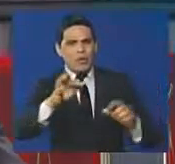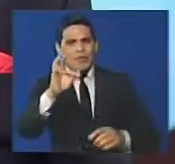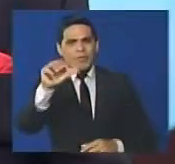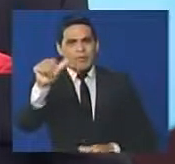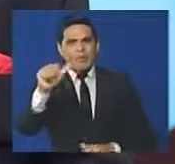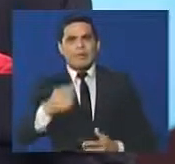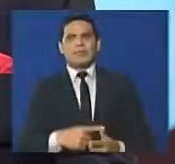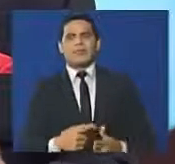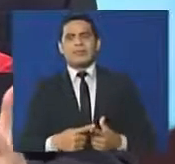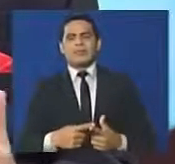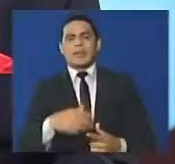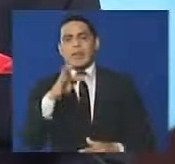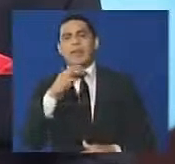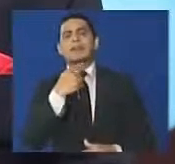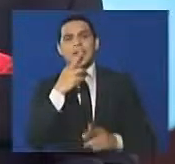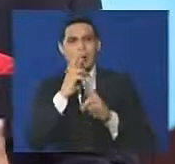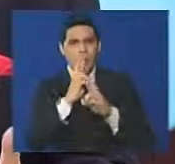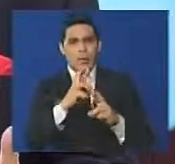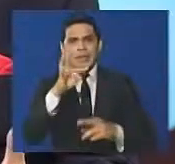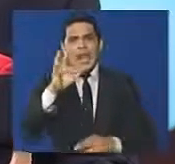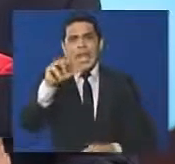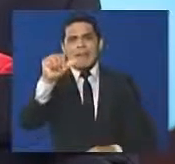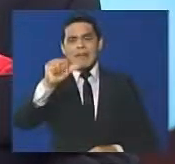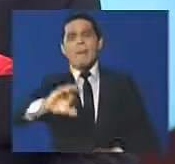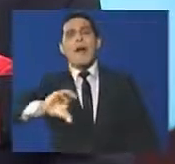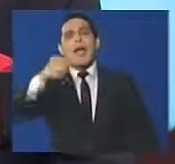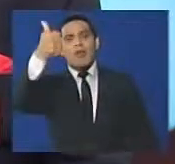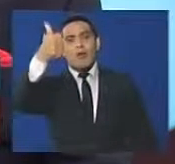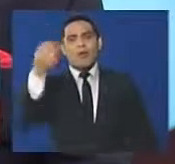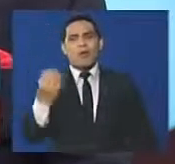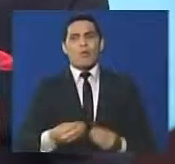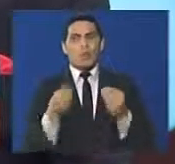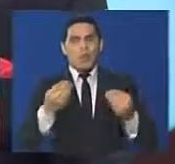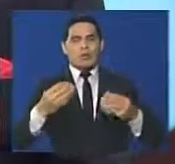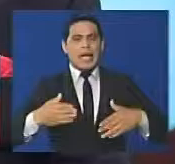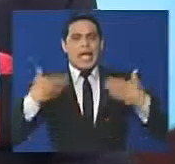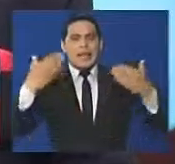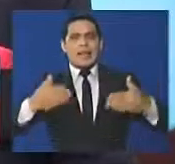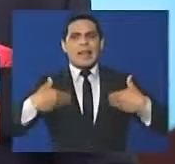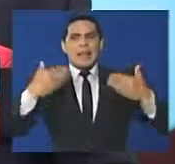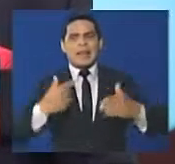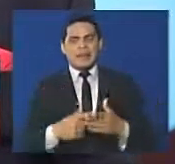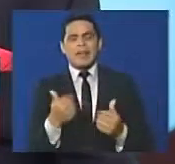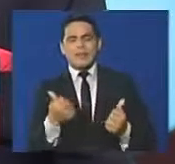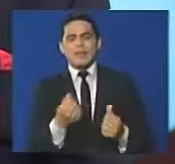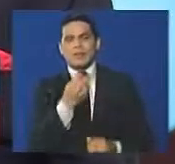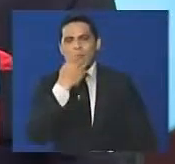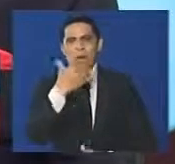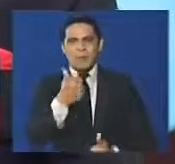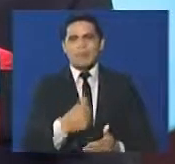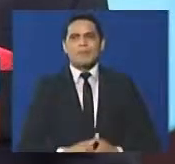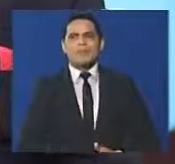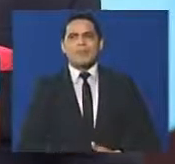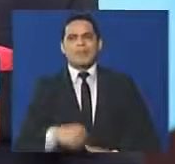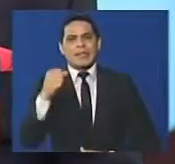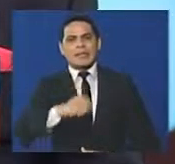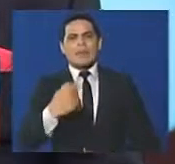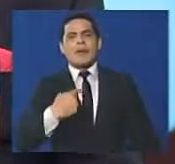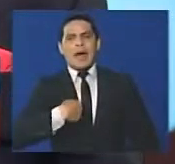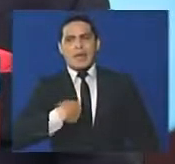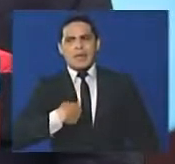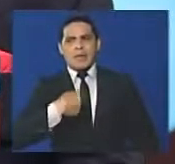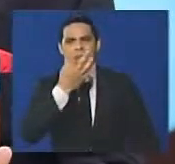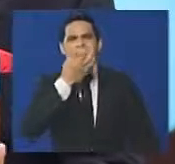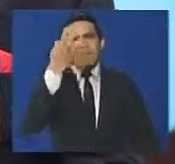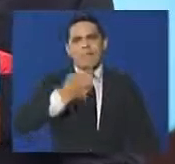Muchas gracias. En fa mayor. En fa mayor. Así, con alegría y todo lo demás. Bravo, bravo. Es con más fuerza. Bueno, para mí